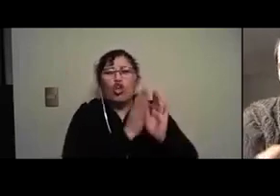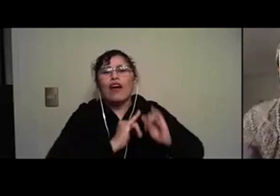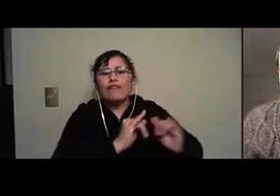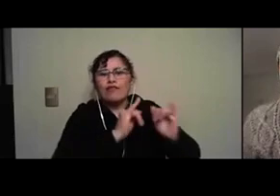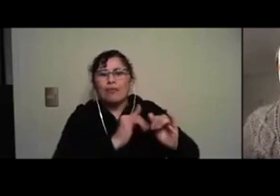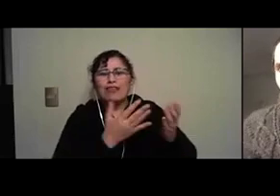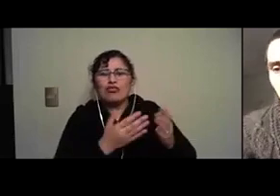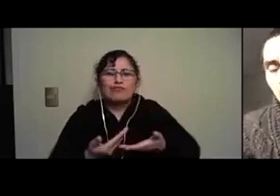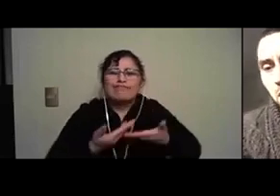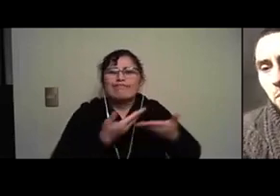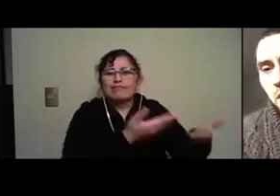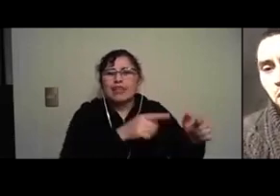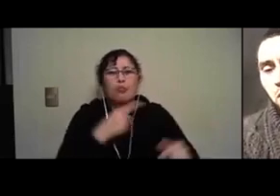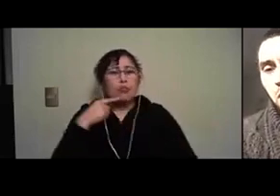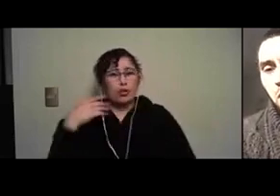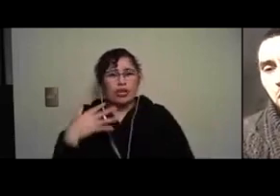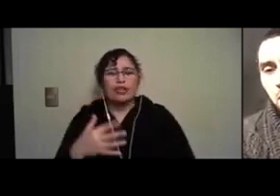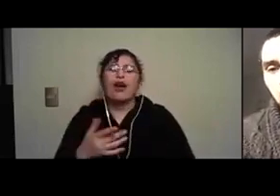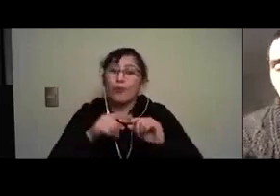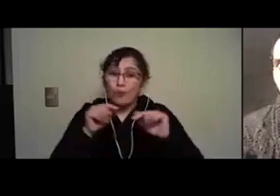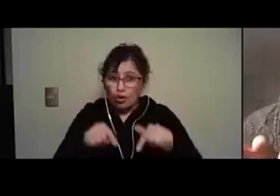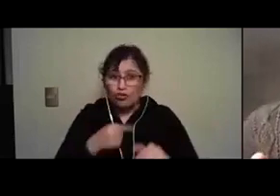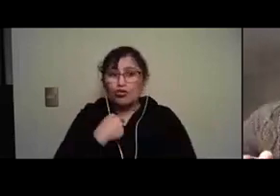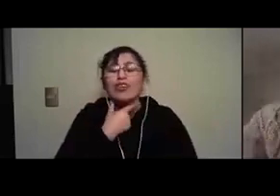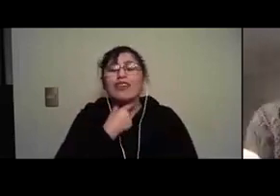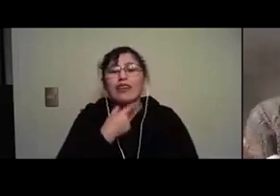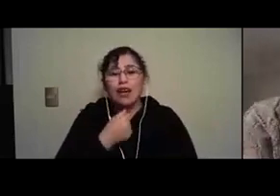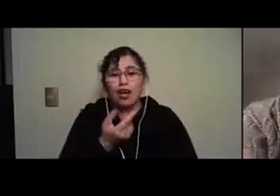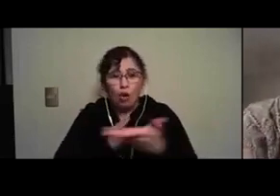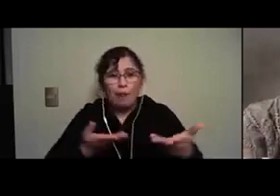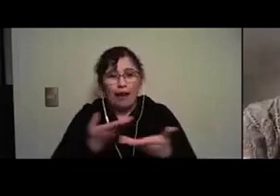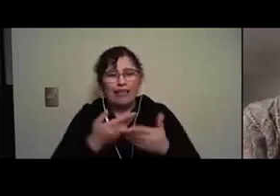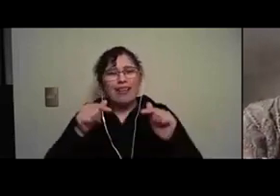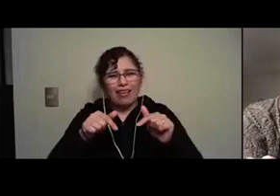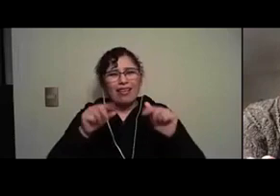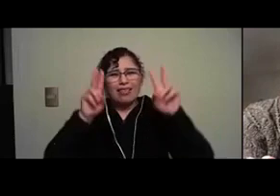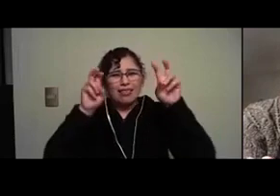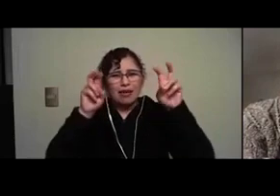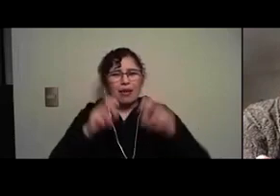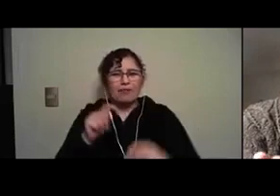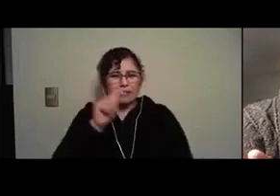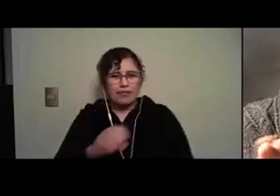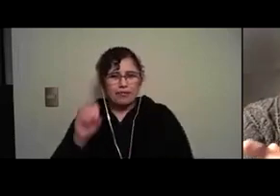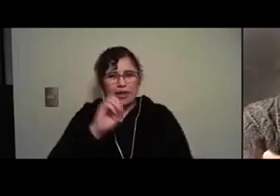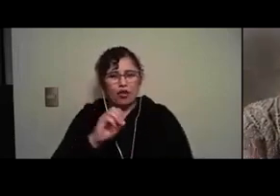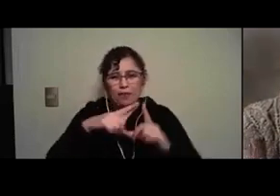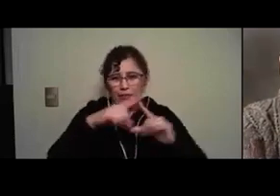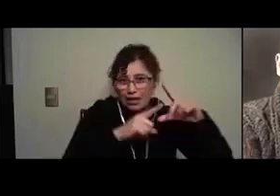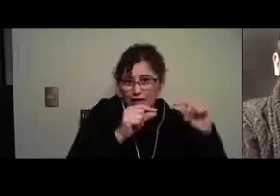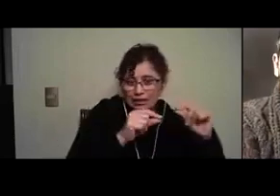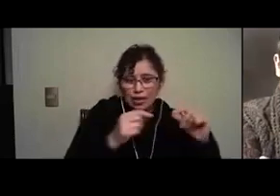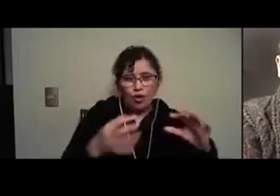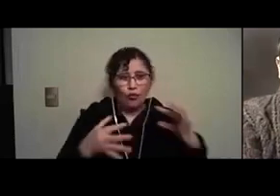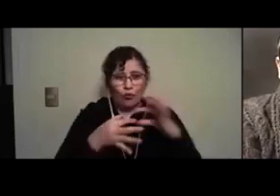Así que es por eso que he querido compartir con ustedes tanto lo que tiene que ver con desde la mirada de la neurología, pero además la mirada de lo